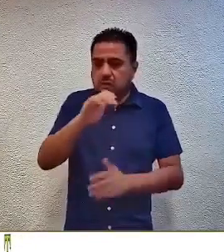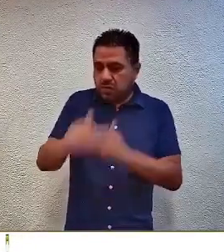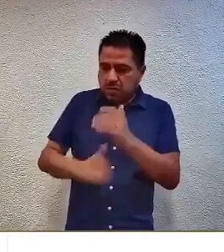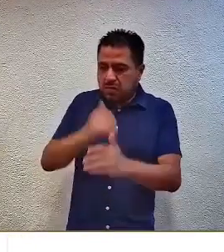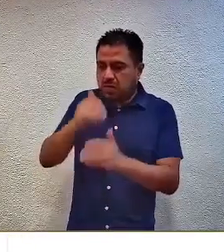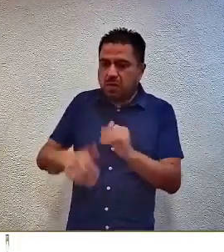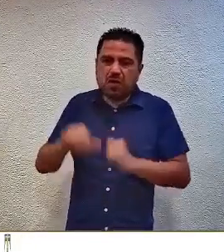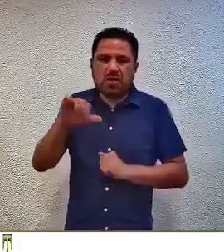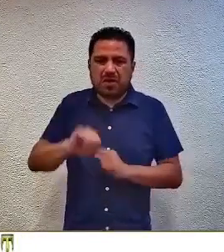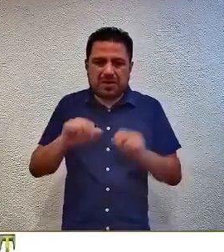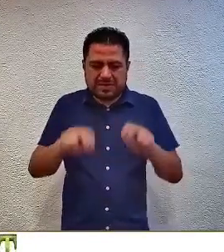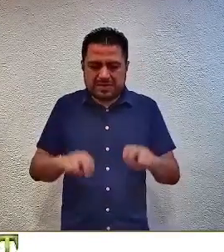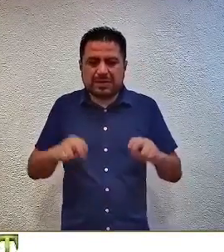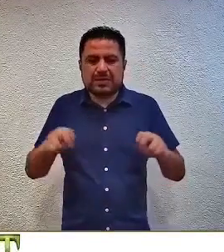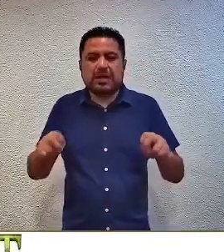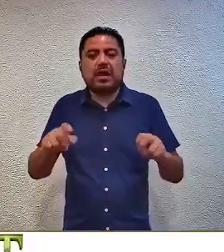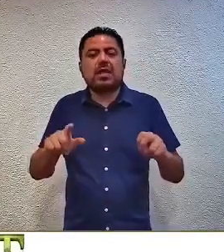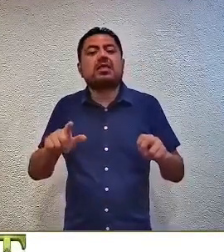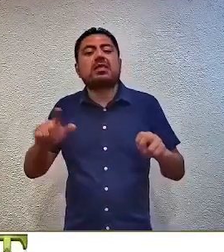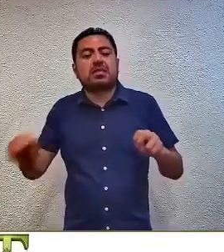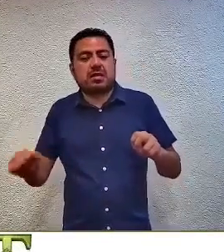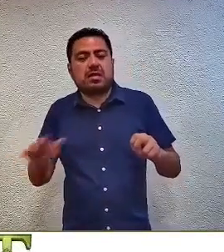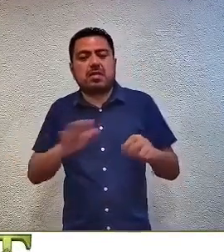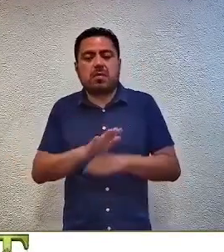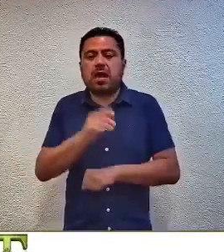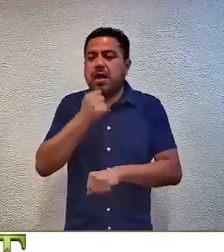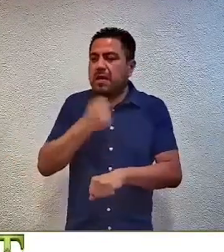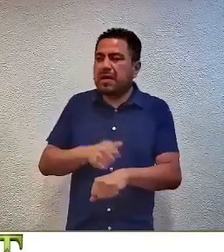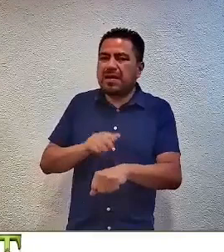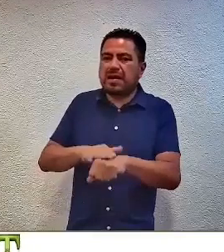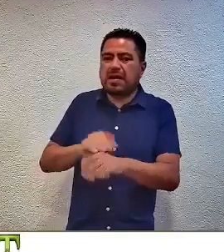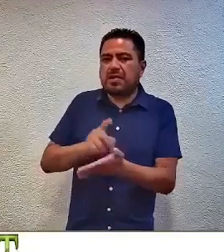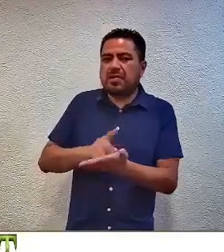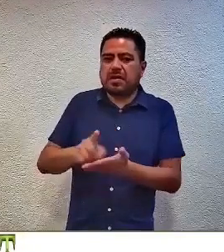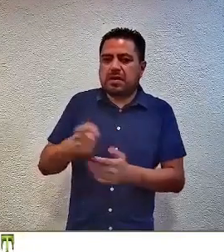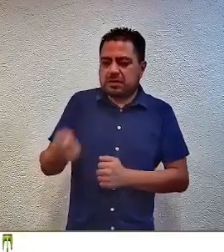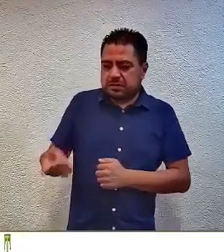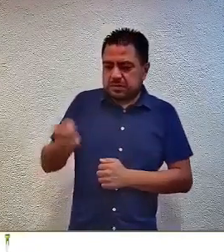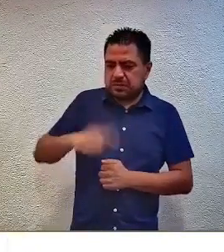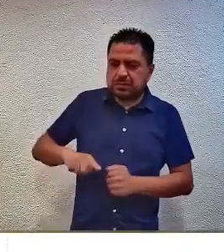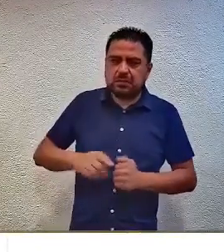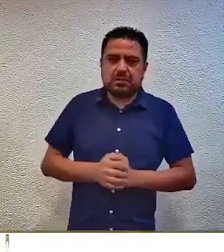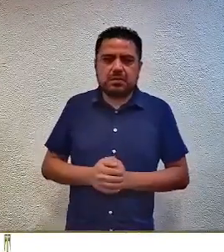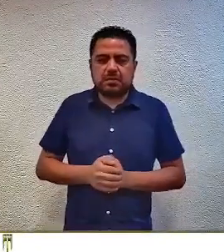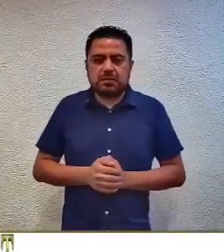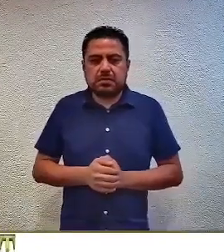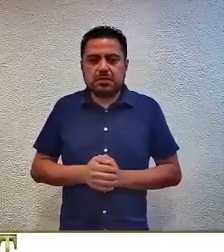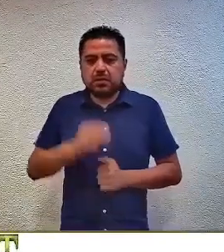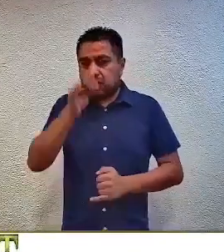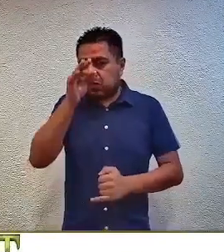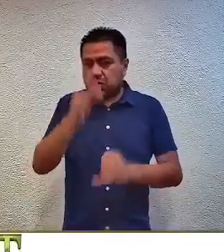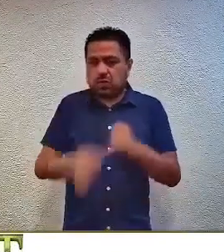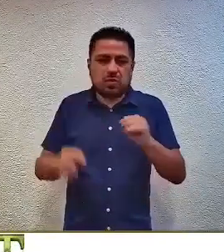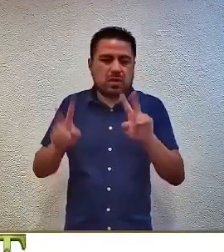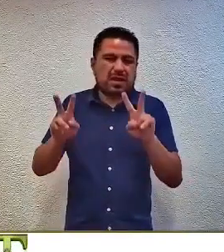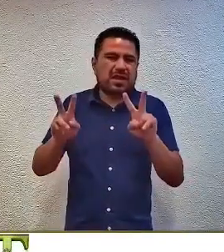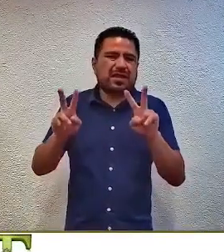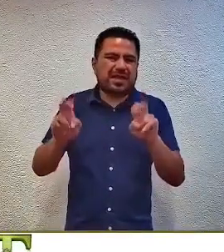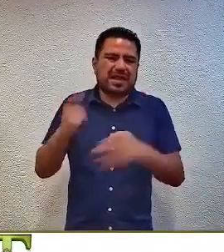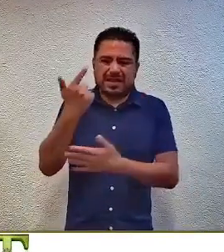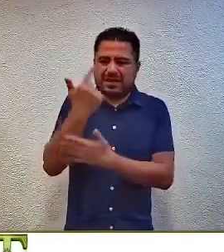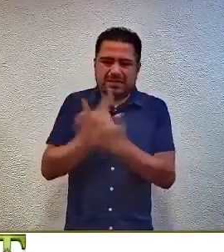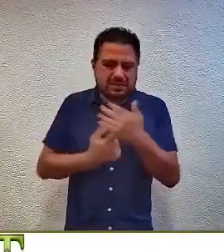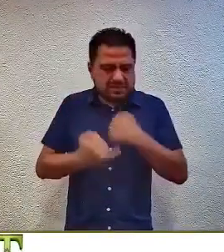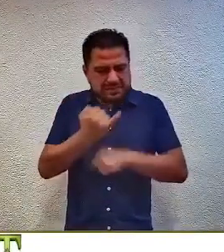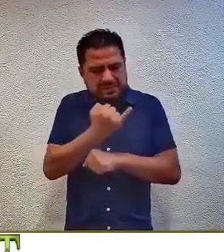presente sesión y a fin de que se notifique como en derecho corresponde. El último asunto listado para